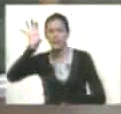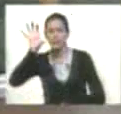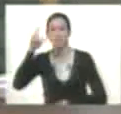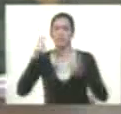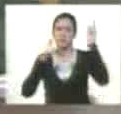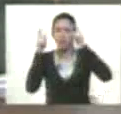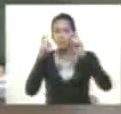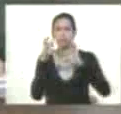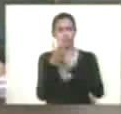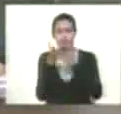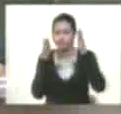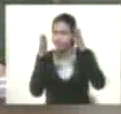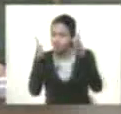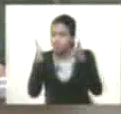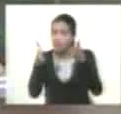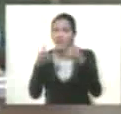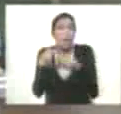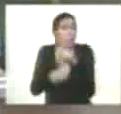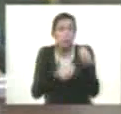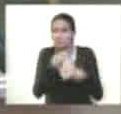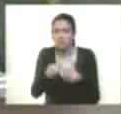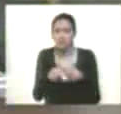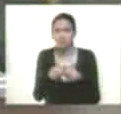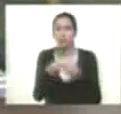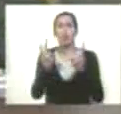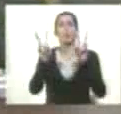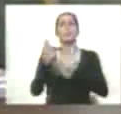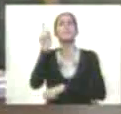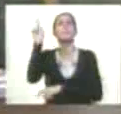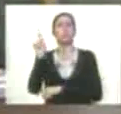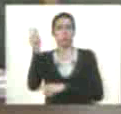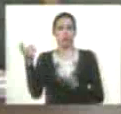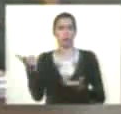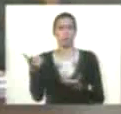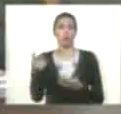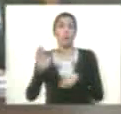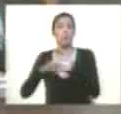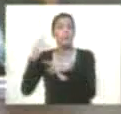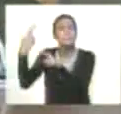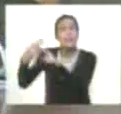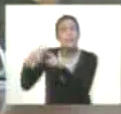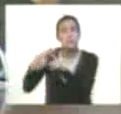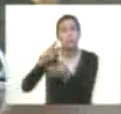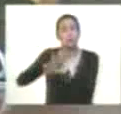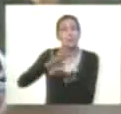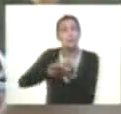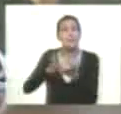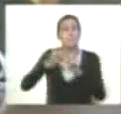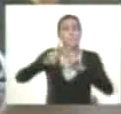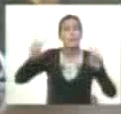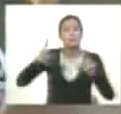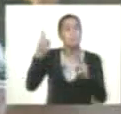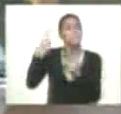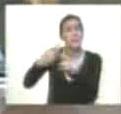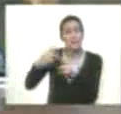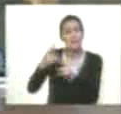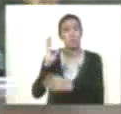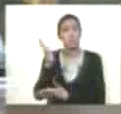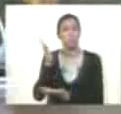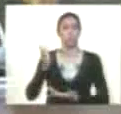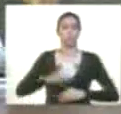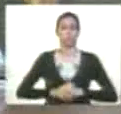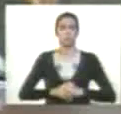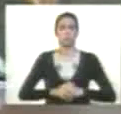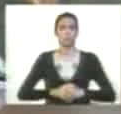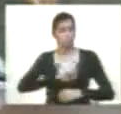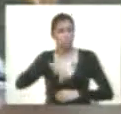chavista, los pasos que hay que dar con esta gente que amenaza la estabilidad, la tranquilidad del país y la paz. Hemos hecho